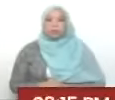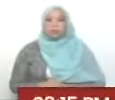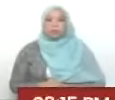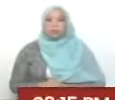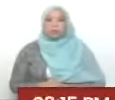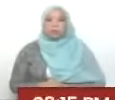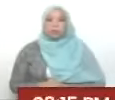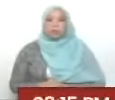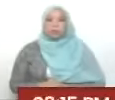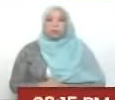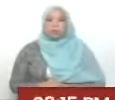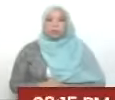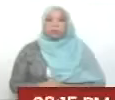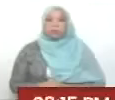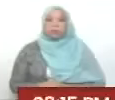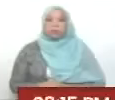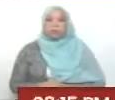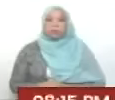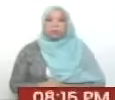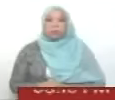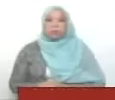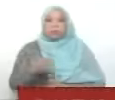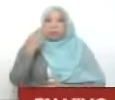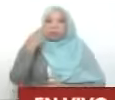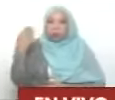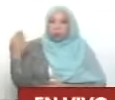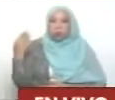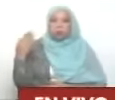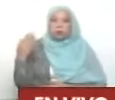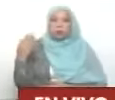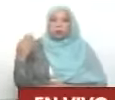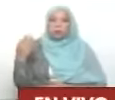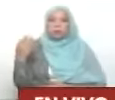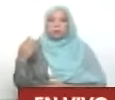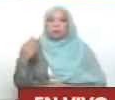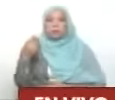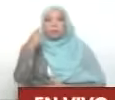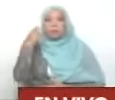Antonio Carrillo. Después del paseo, Nicolás Maduro. Ah, porque él sí está de paseo, porque él es chévere.